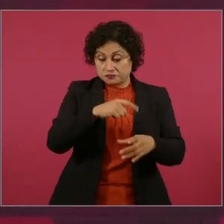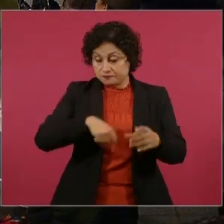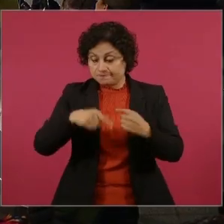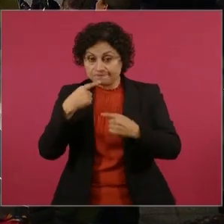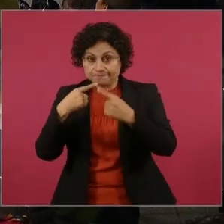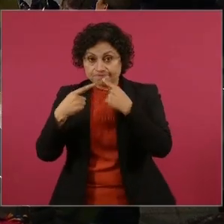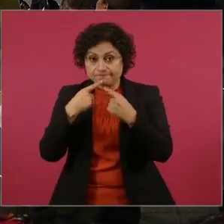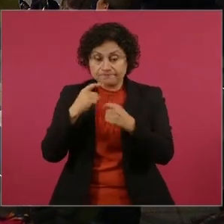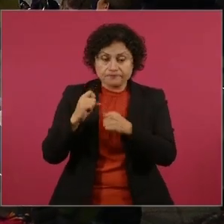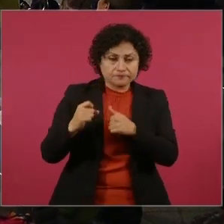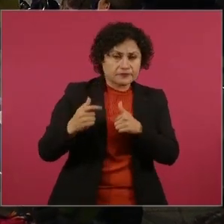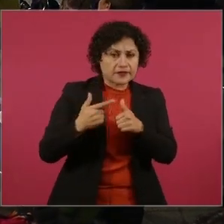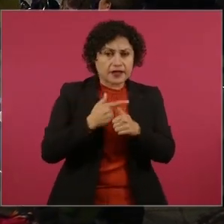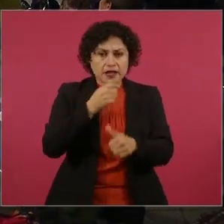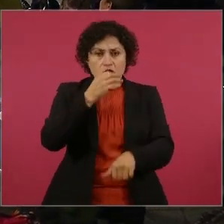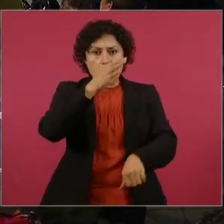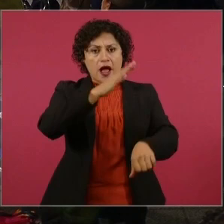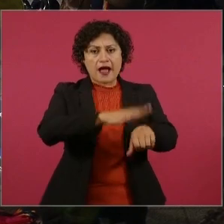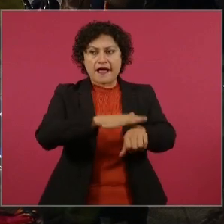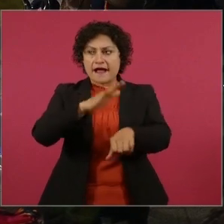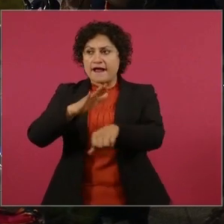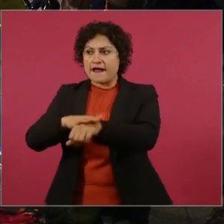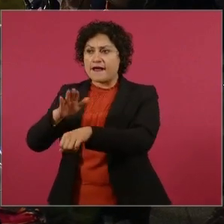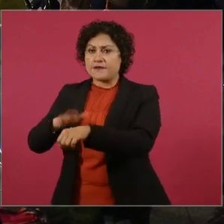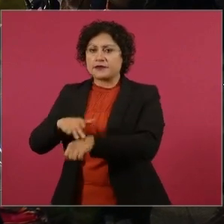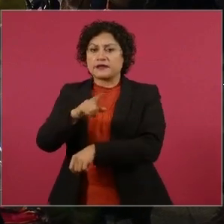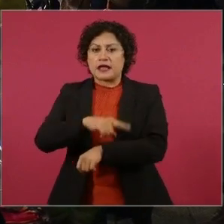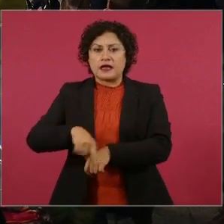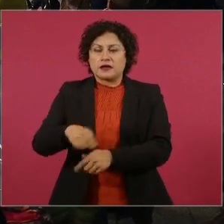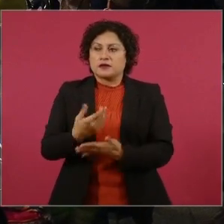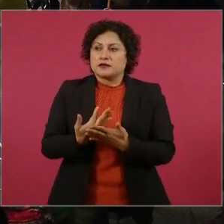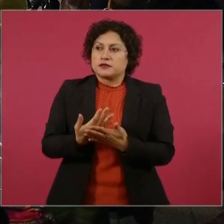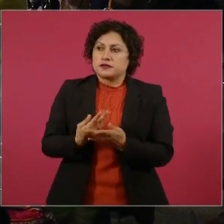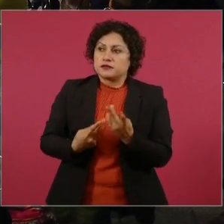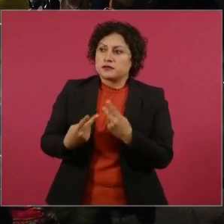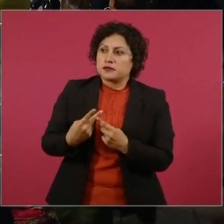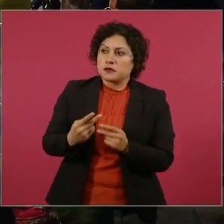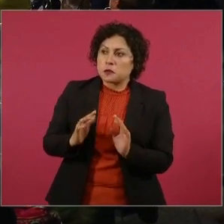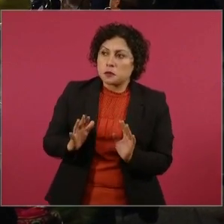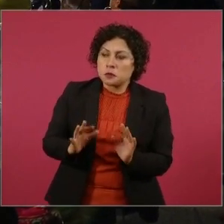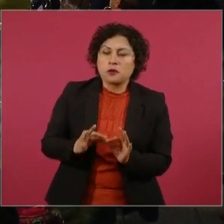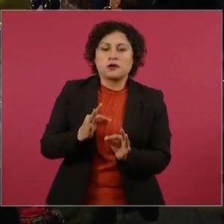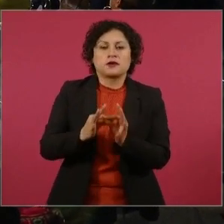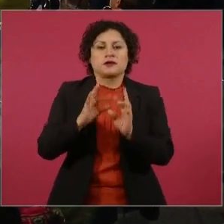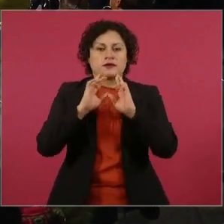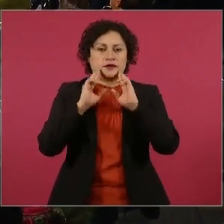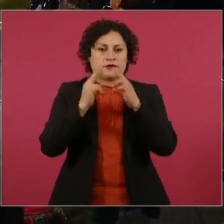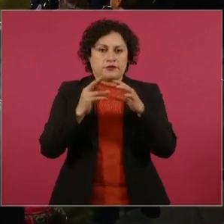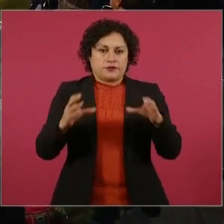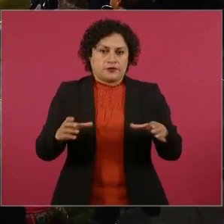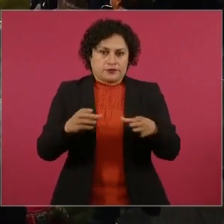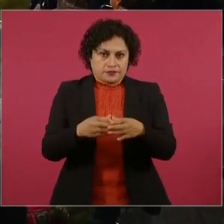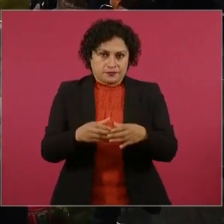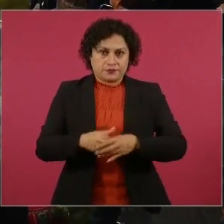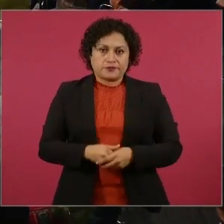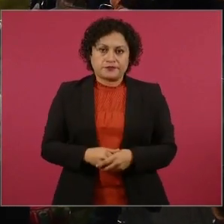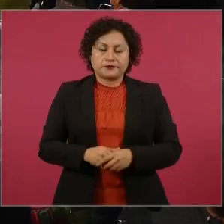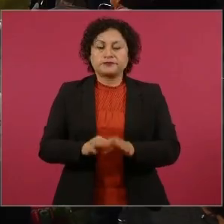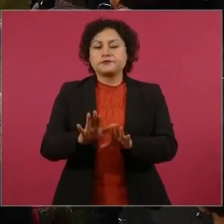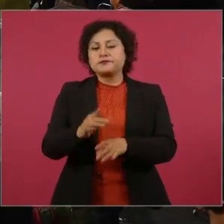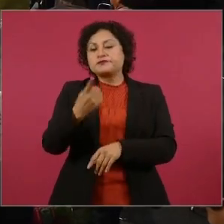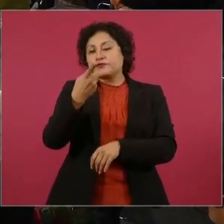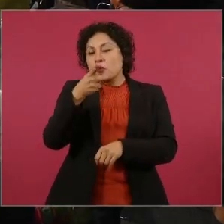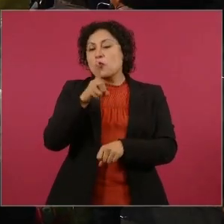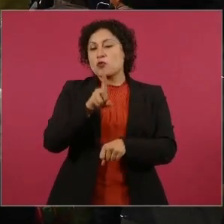pero hay gobernadoras gobernadores un día vamos a presentar